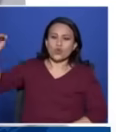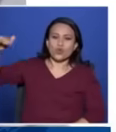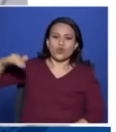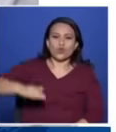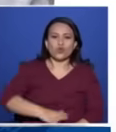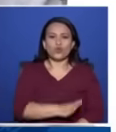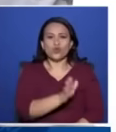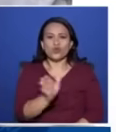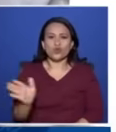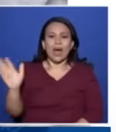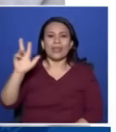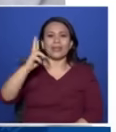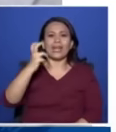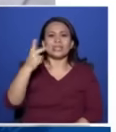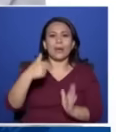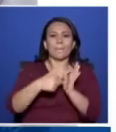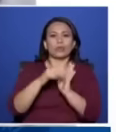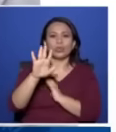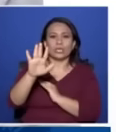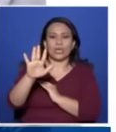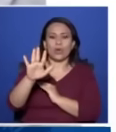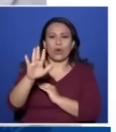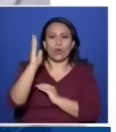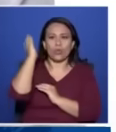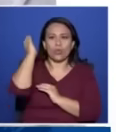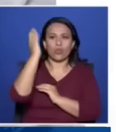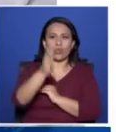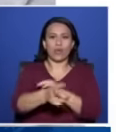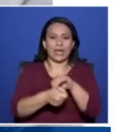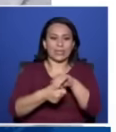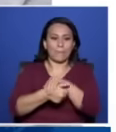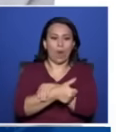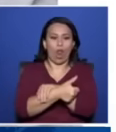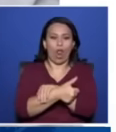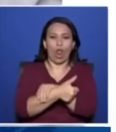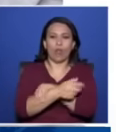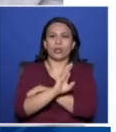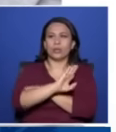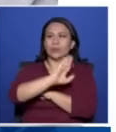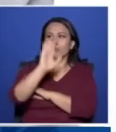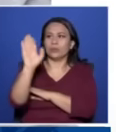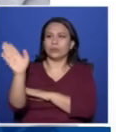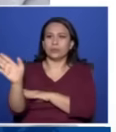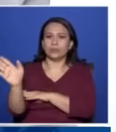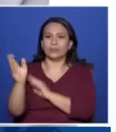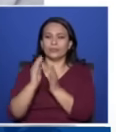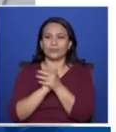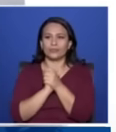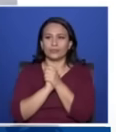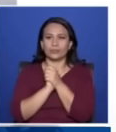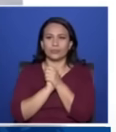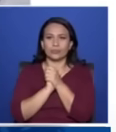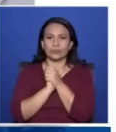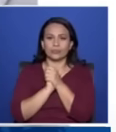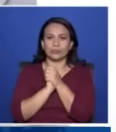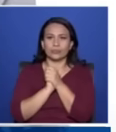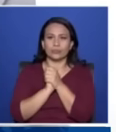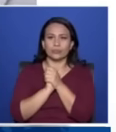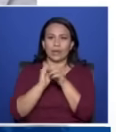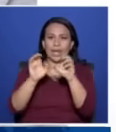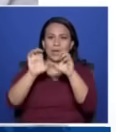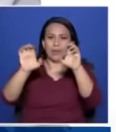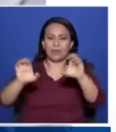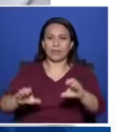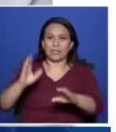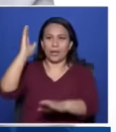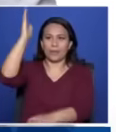dividimos en 13.5, que empieza a la altura del Espol, cruza por Cerro Blanco y termina por una empresa